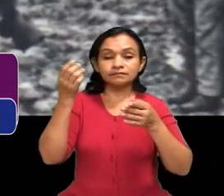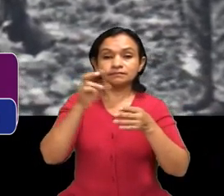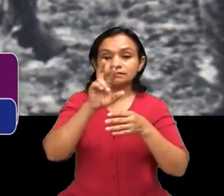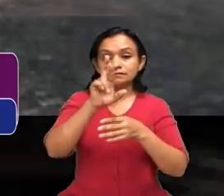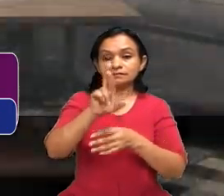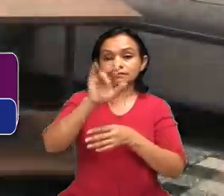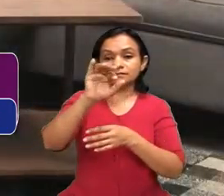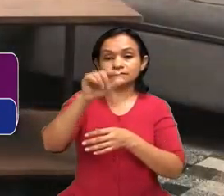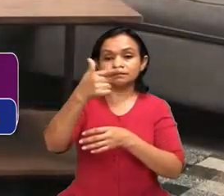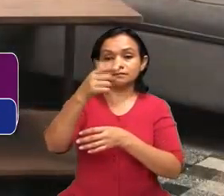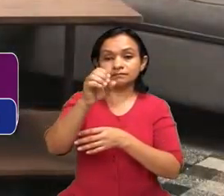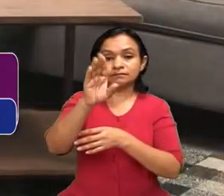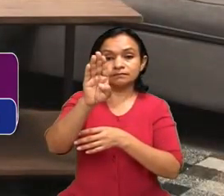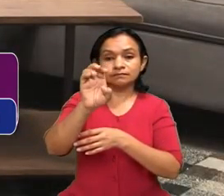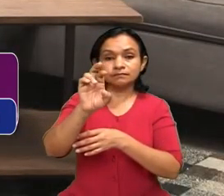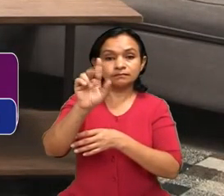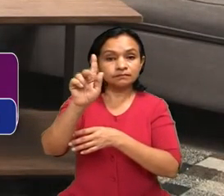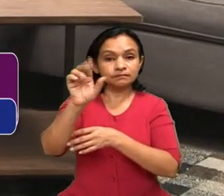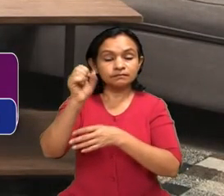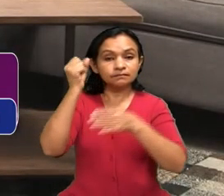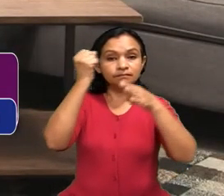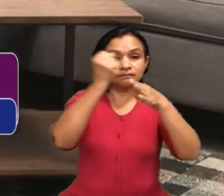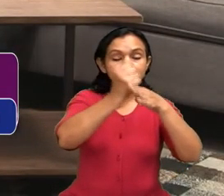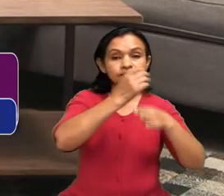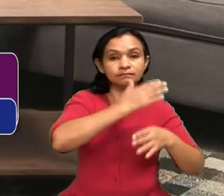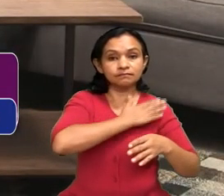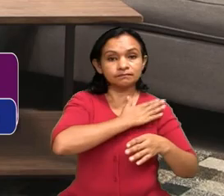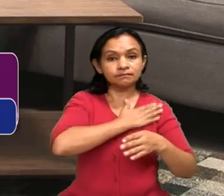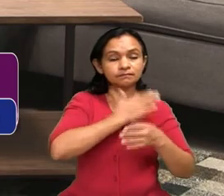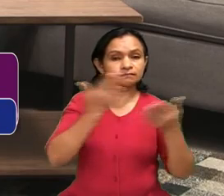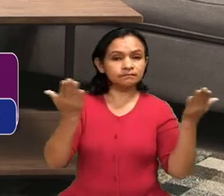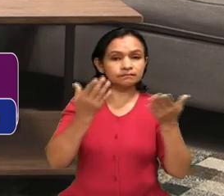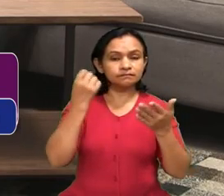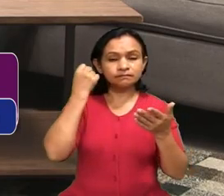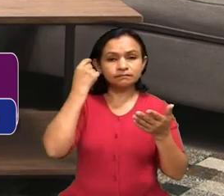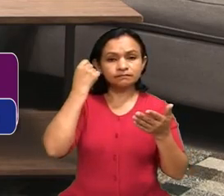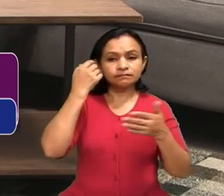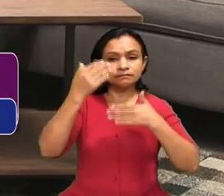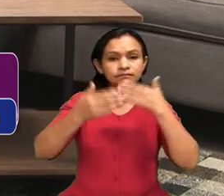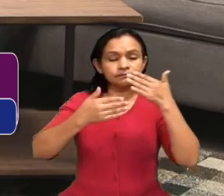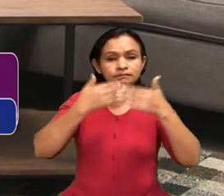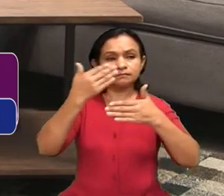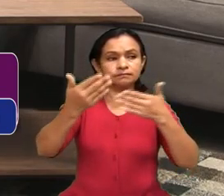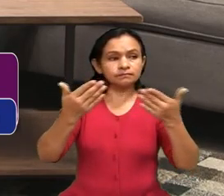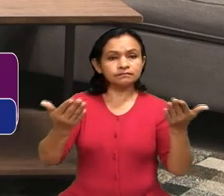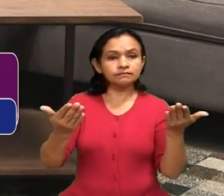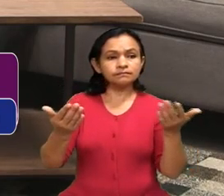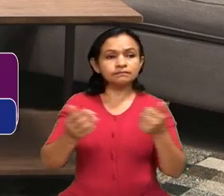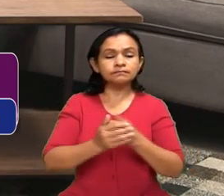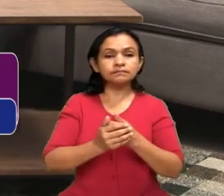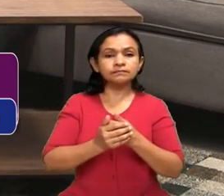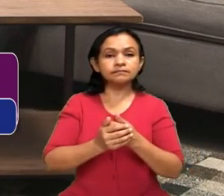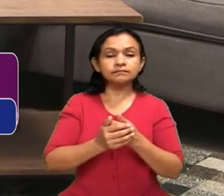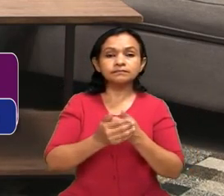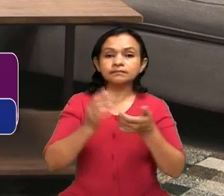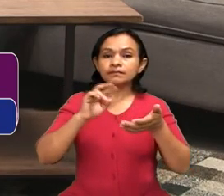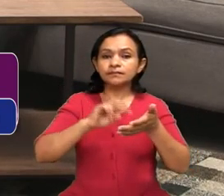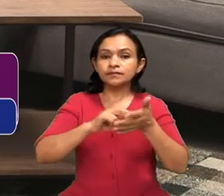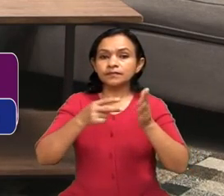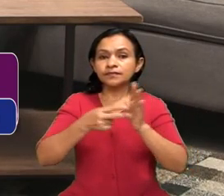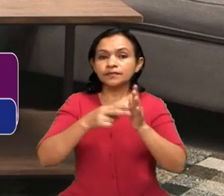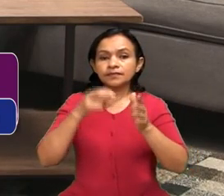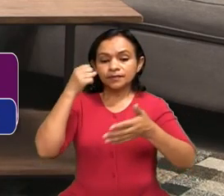Pérez. ¿Cómo podemos entender este proceso? Porque realmente pasa un lapso de tiempo bastante prolongado. Y lo que significa